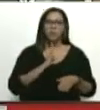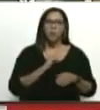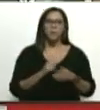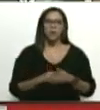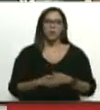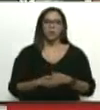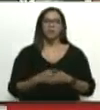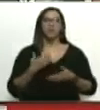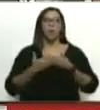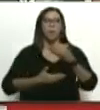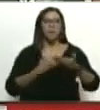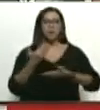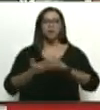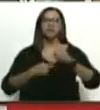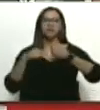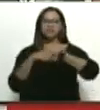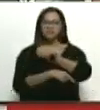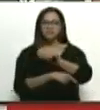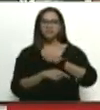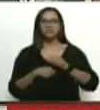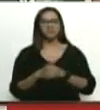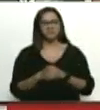de un proceso profundo de autocrítica.